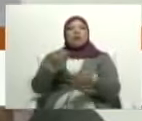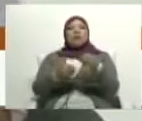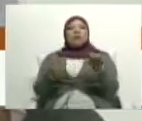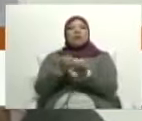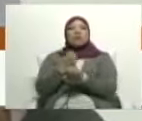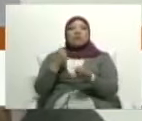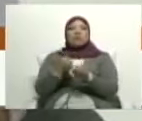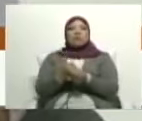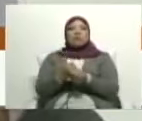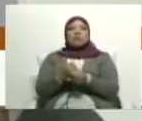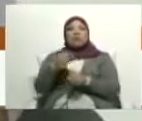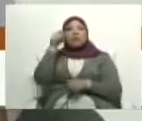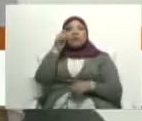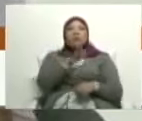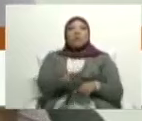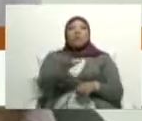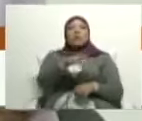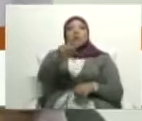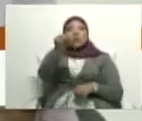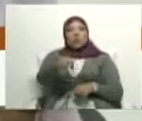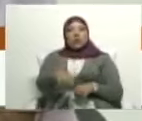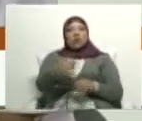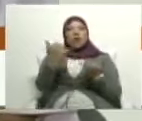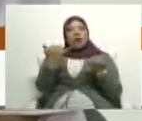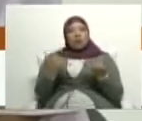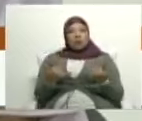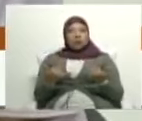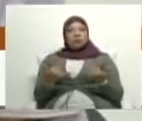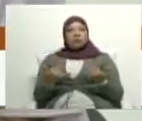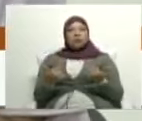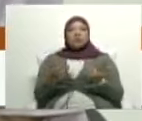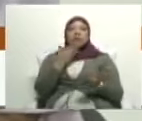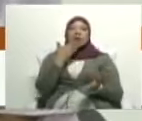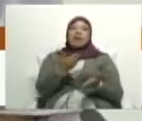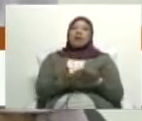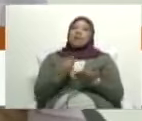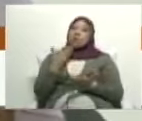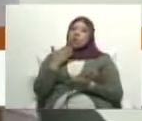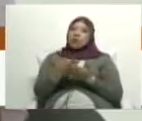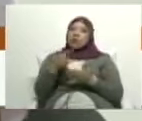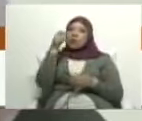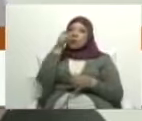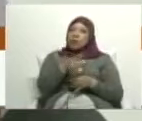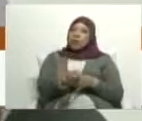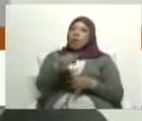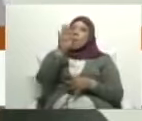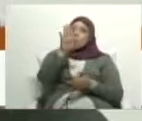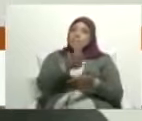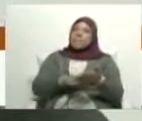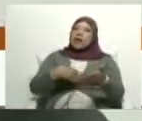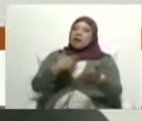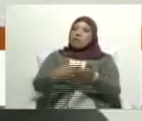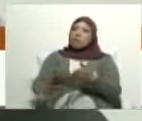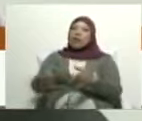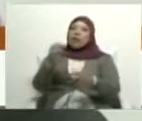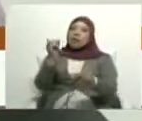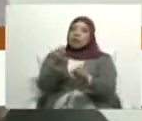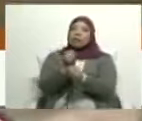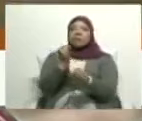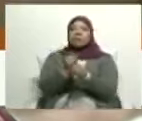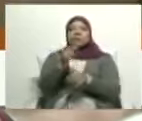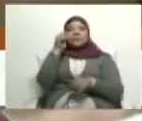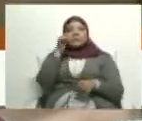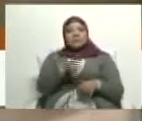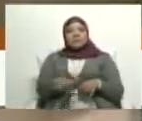maquinarias publicitarias de Hollywood y ahora, más recientemente, a los algoritmos matemáticos de las redes sociales. Por